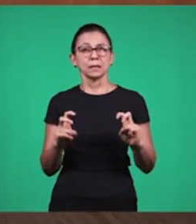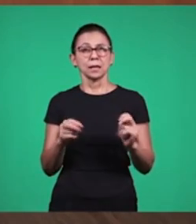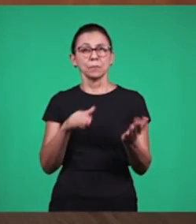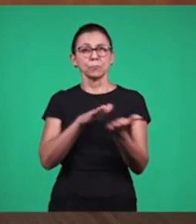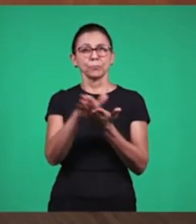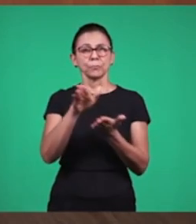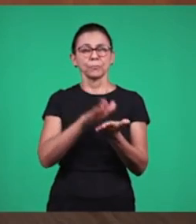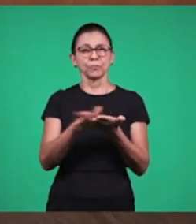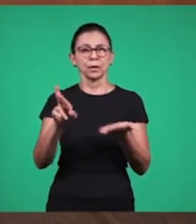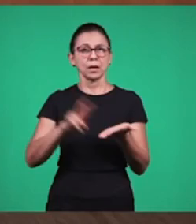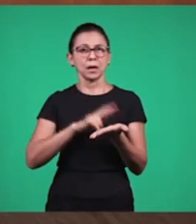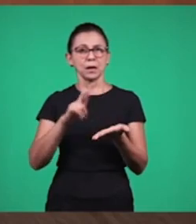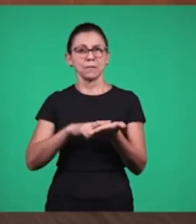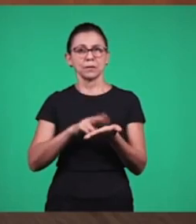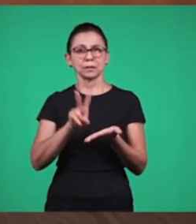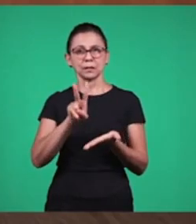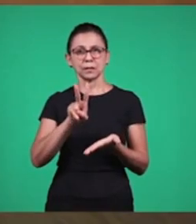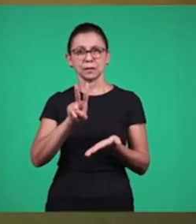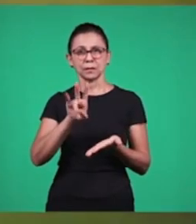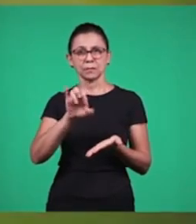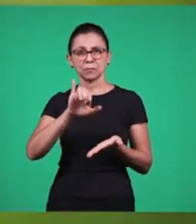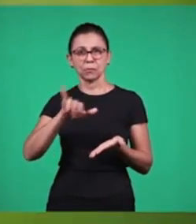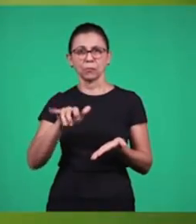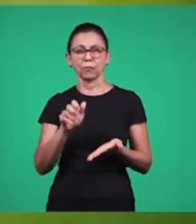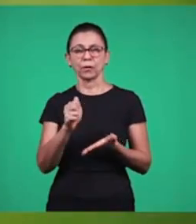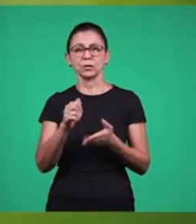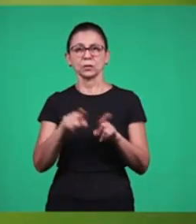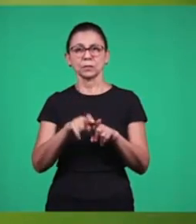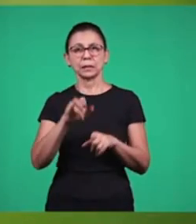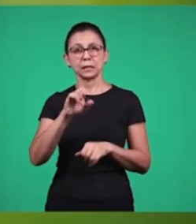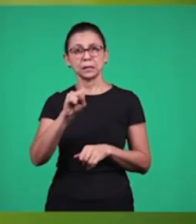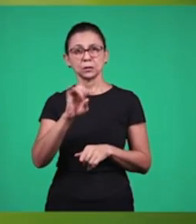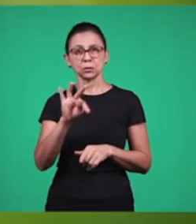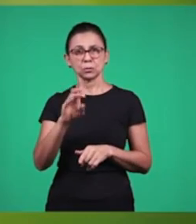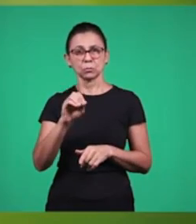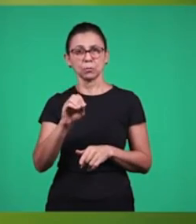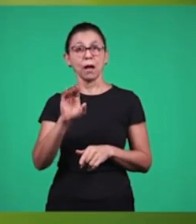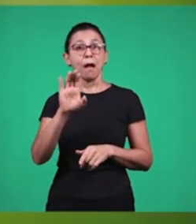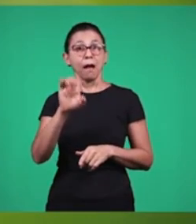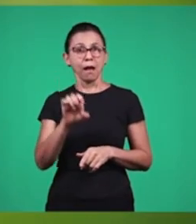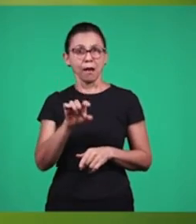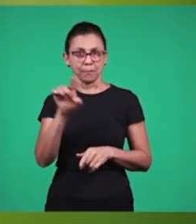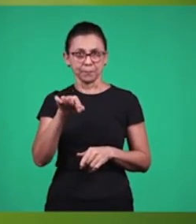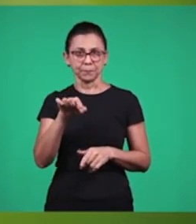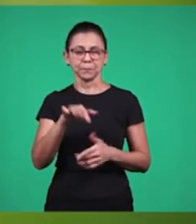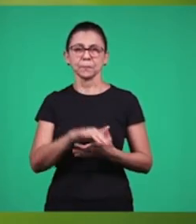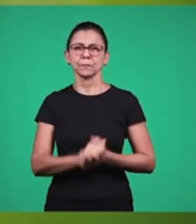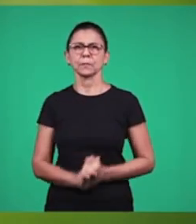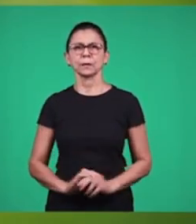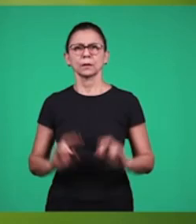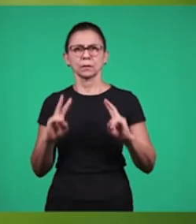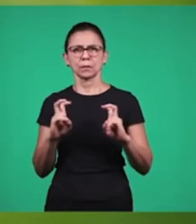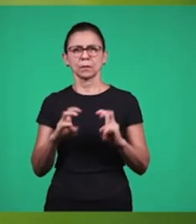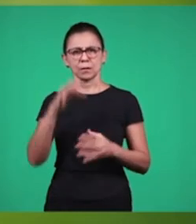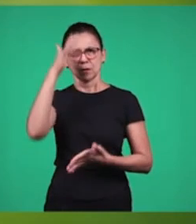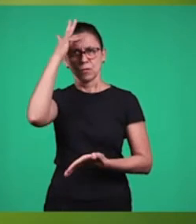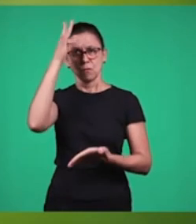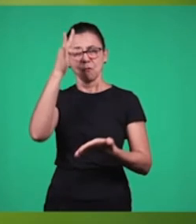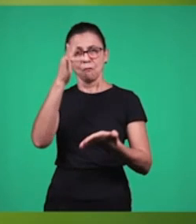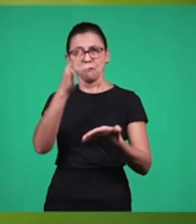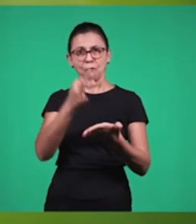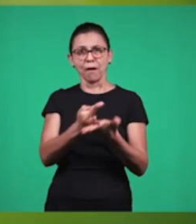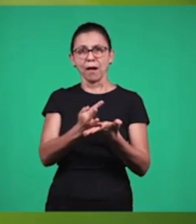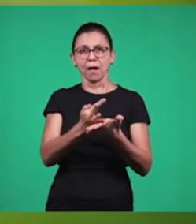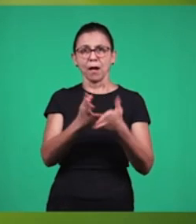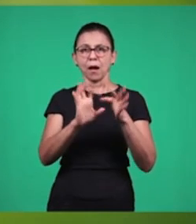revistas, y esto también es inclusive este fin de semana, con el título Fe, el eslabón